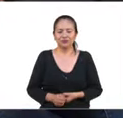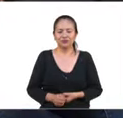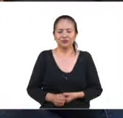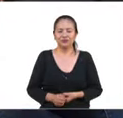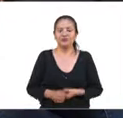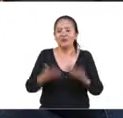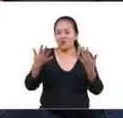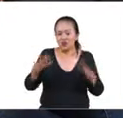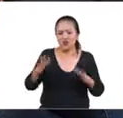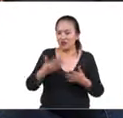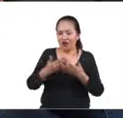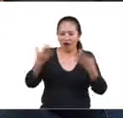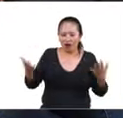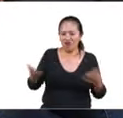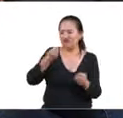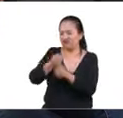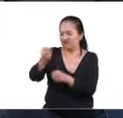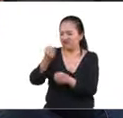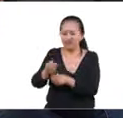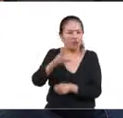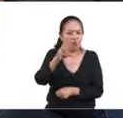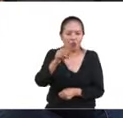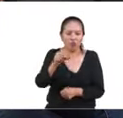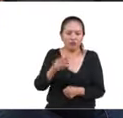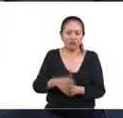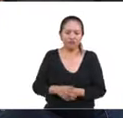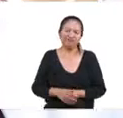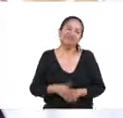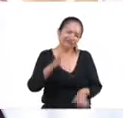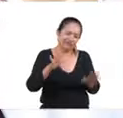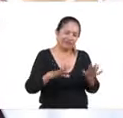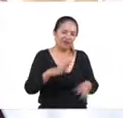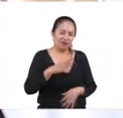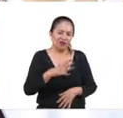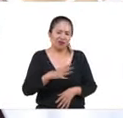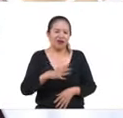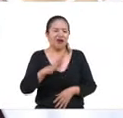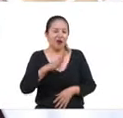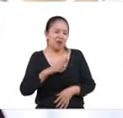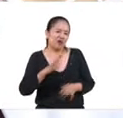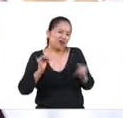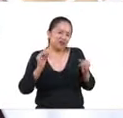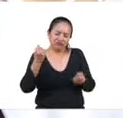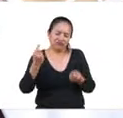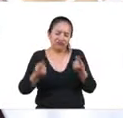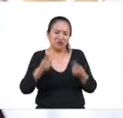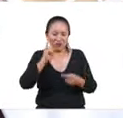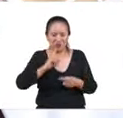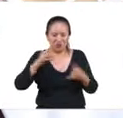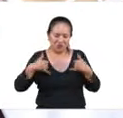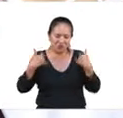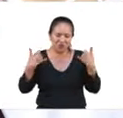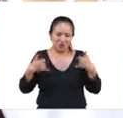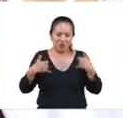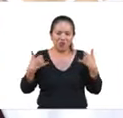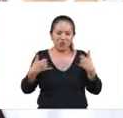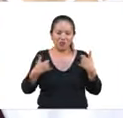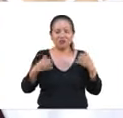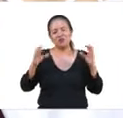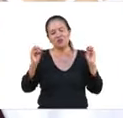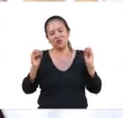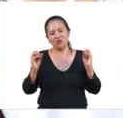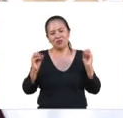menos las agresiones, fueron menos. Los... Sí, había pues un grupo de jóvenes que, bueno, no sé si